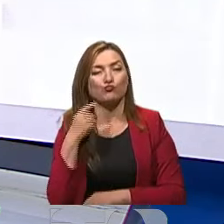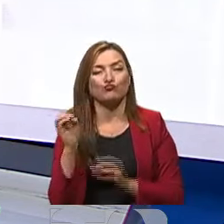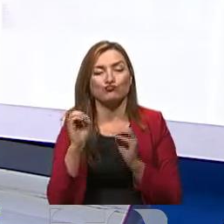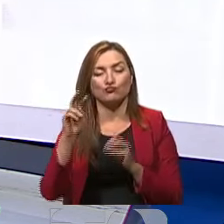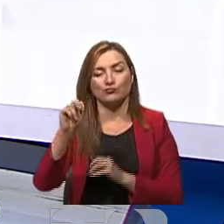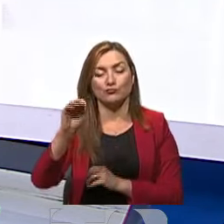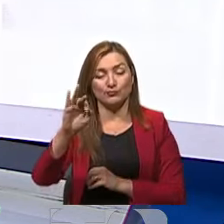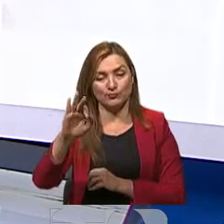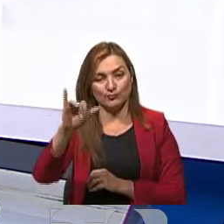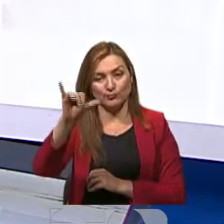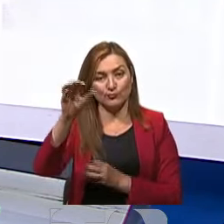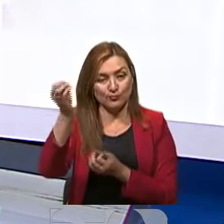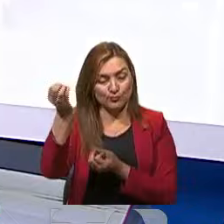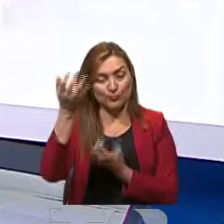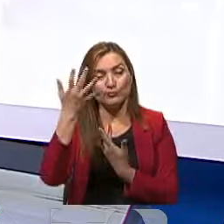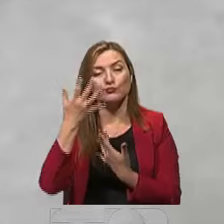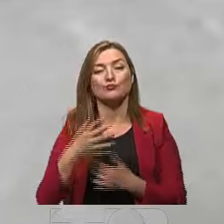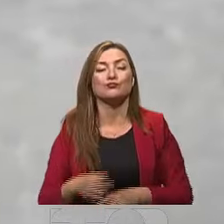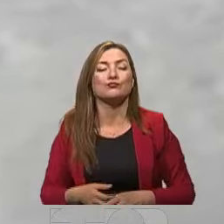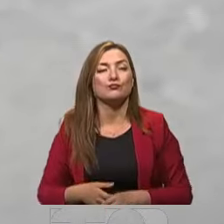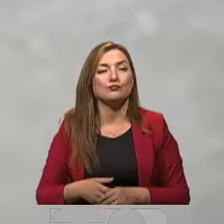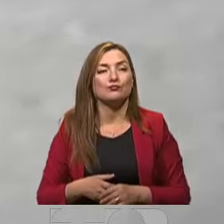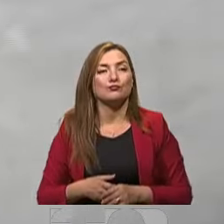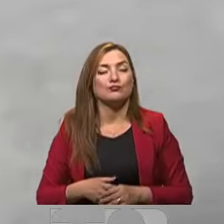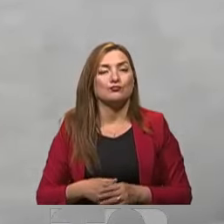nos preparó un reportaje con esta historia.